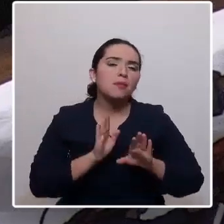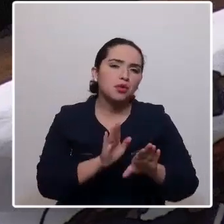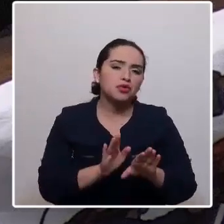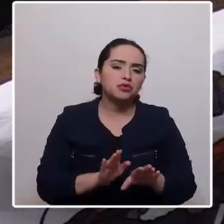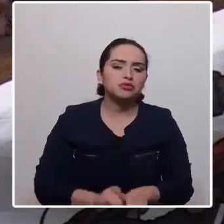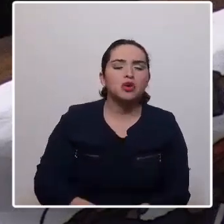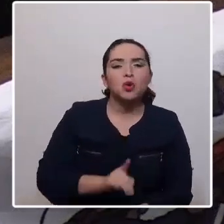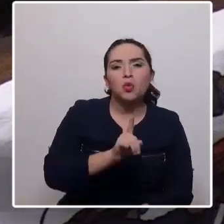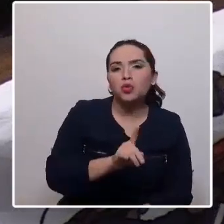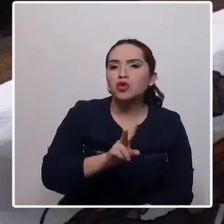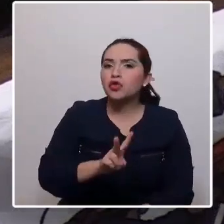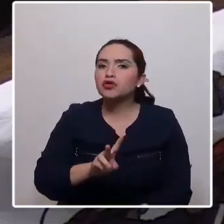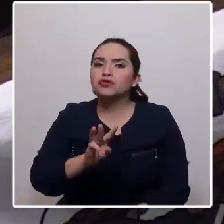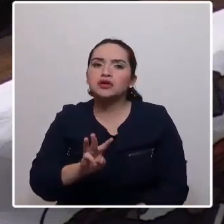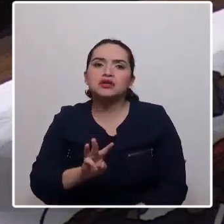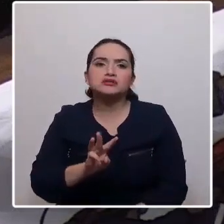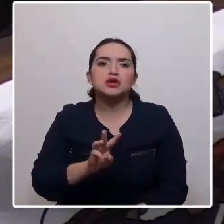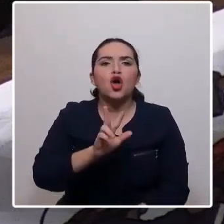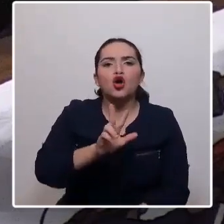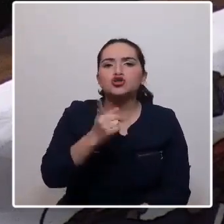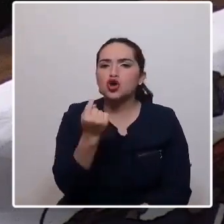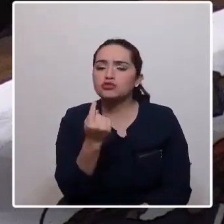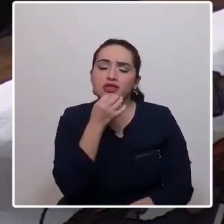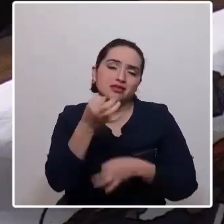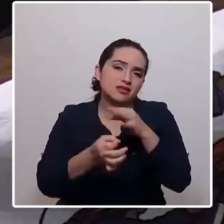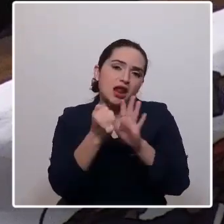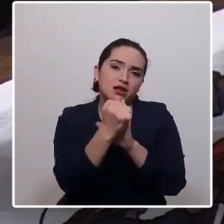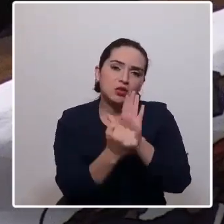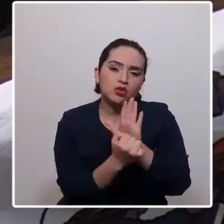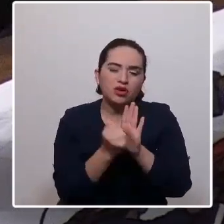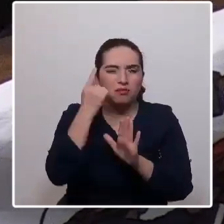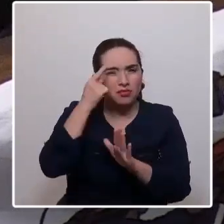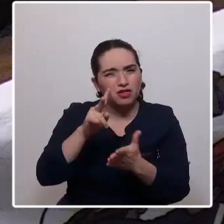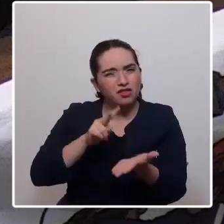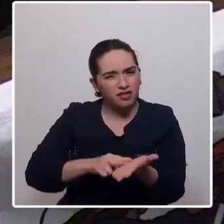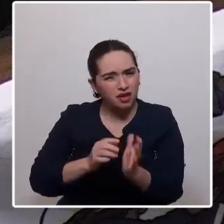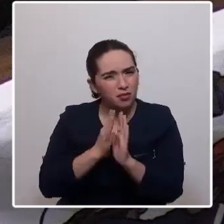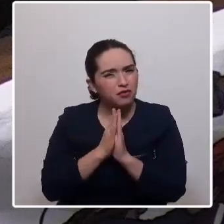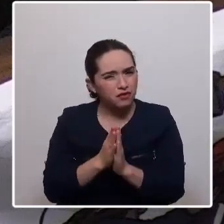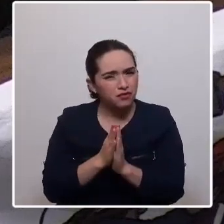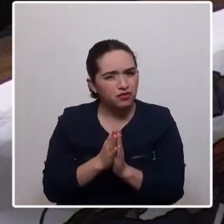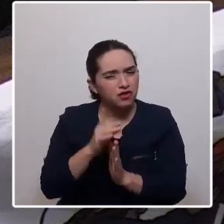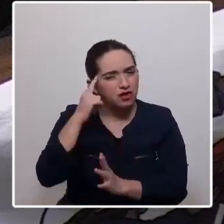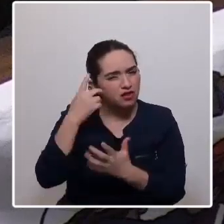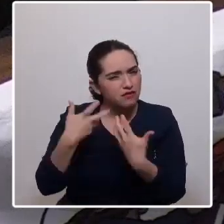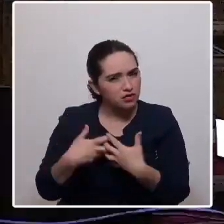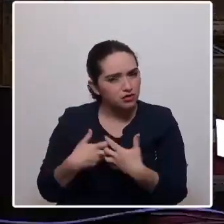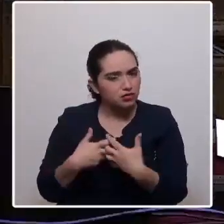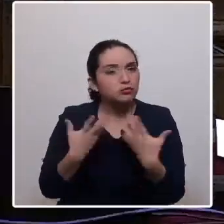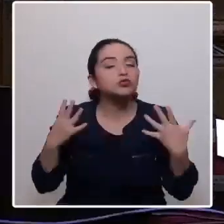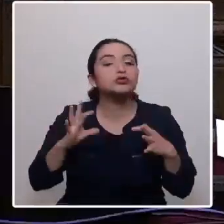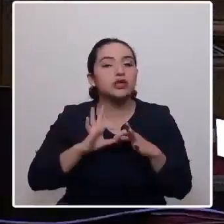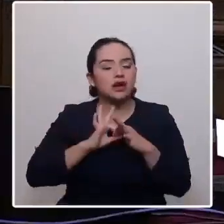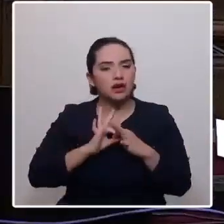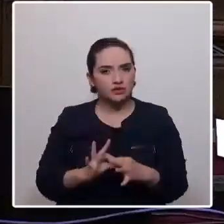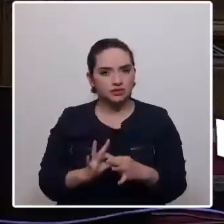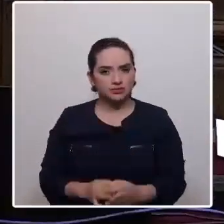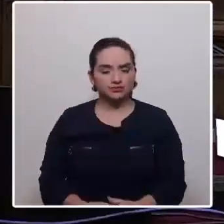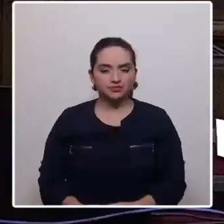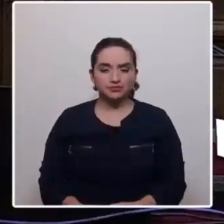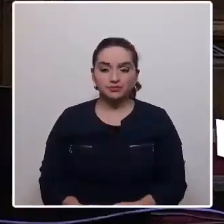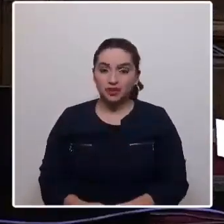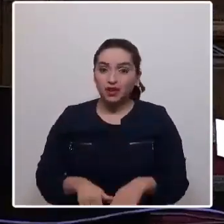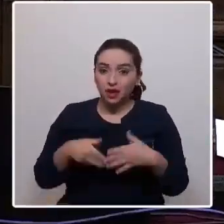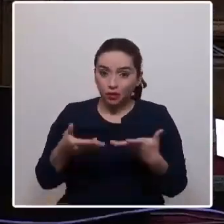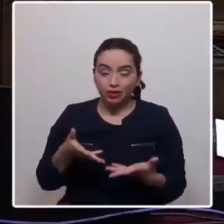8, 11, 12, por decir algunos. Pero de verdad, por favor, reflexionemos con respecto a esto. Muchas gracias. Tiene la palabra